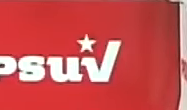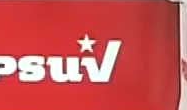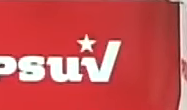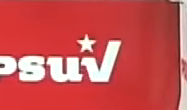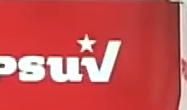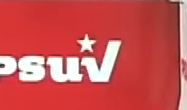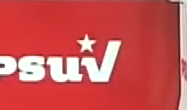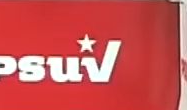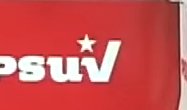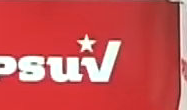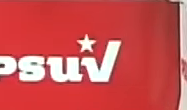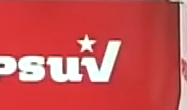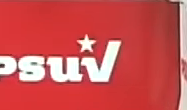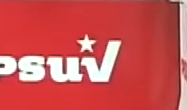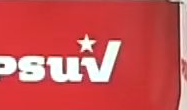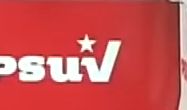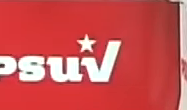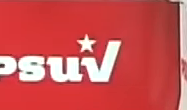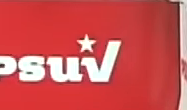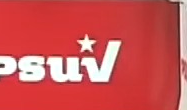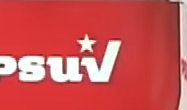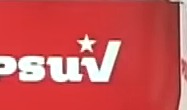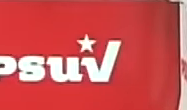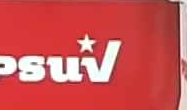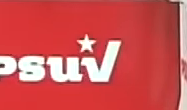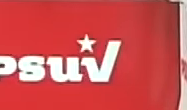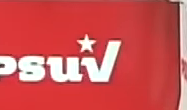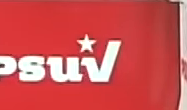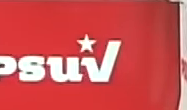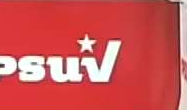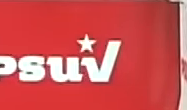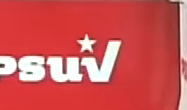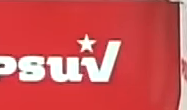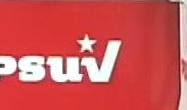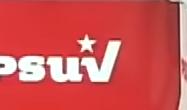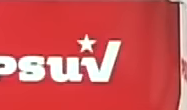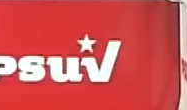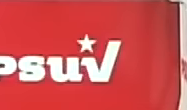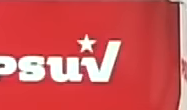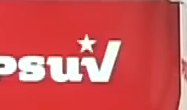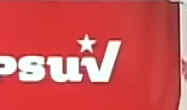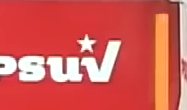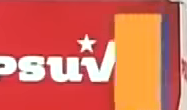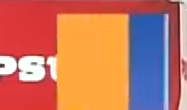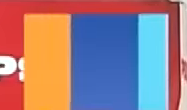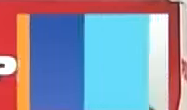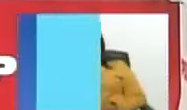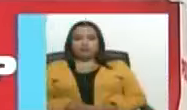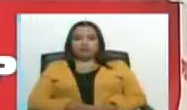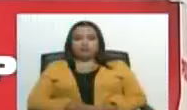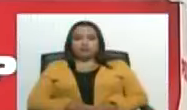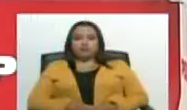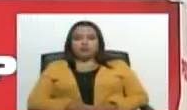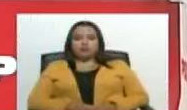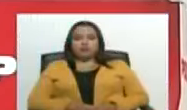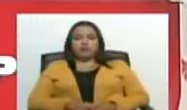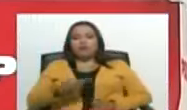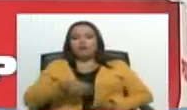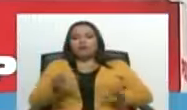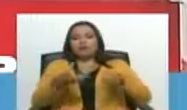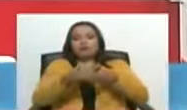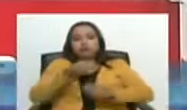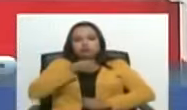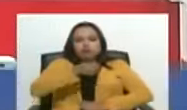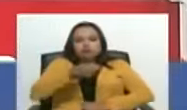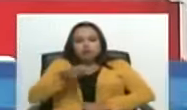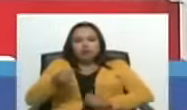de la Dirección Nacional del Partido Socialista Unido de Venezuela, el partido creado, fundado